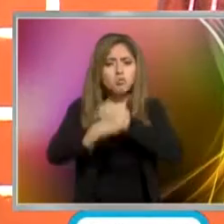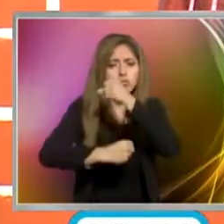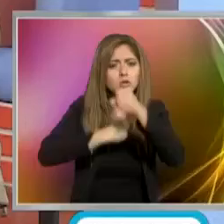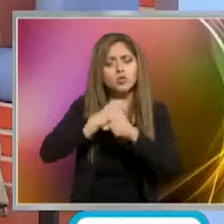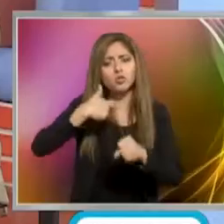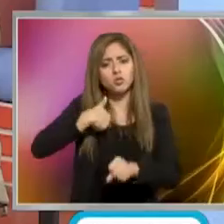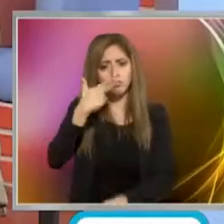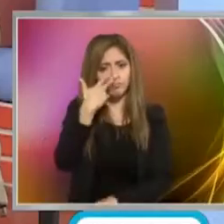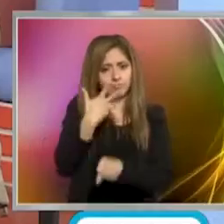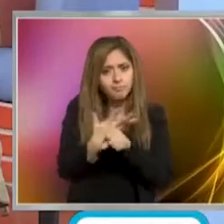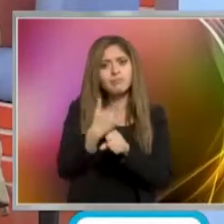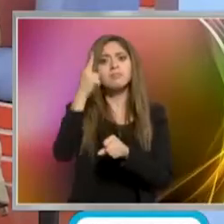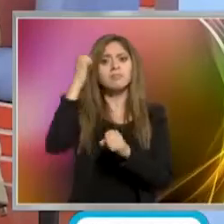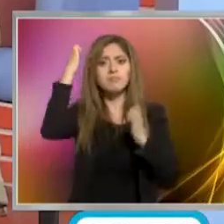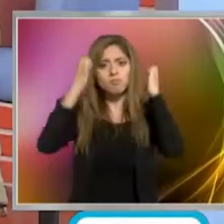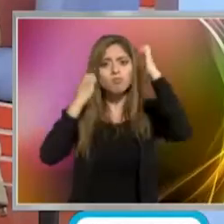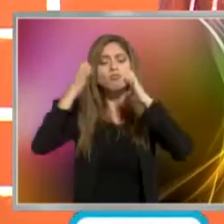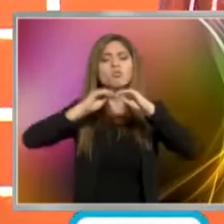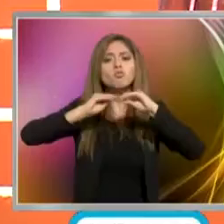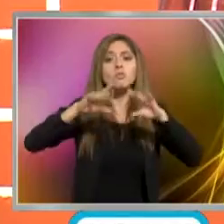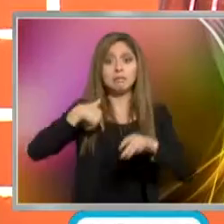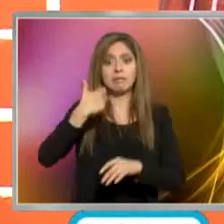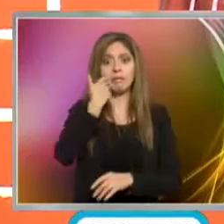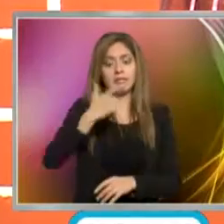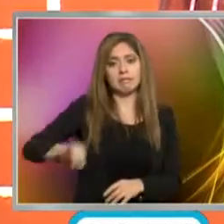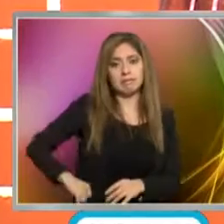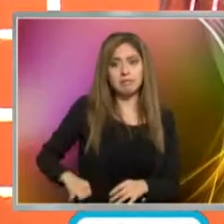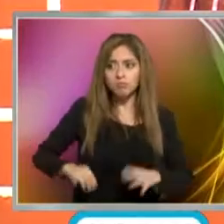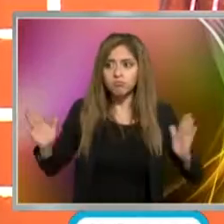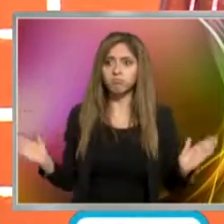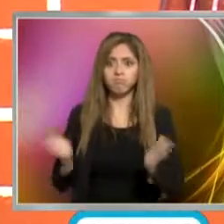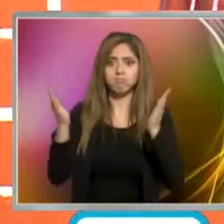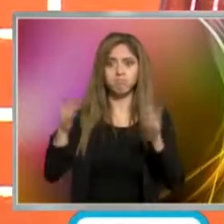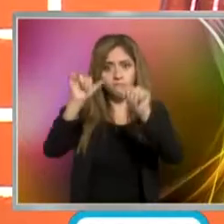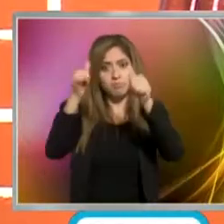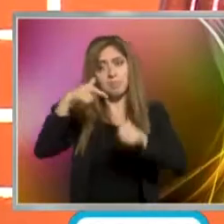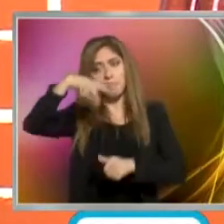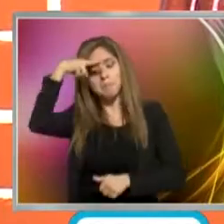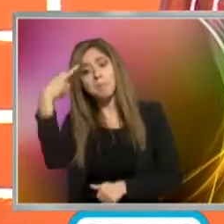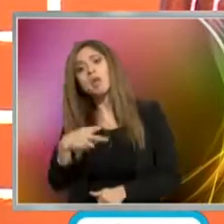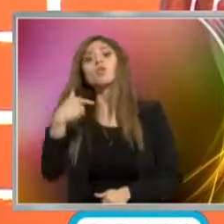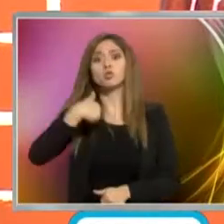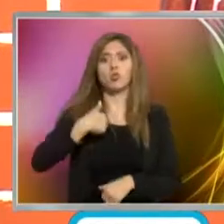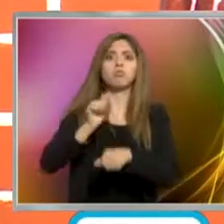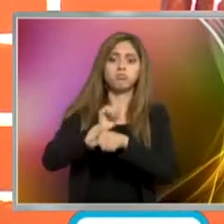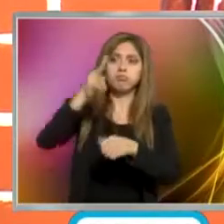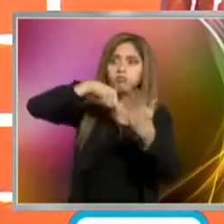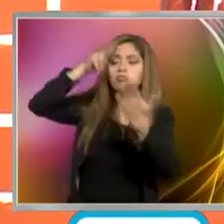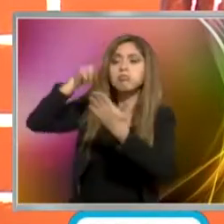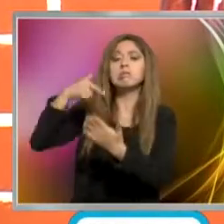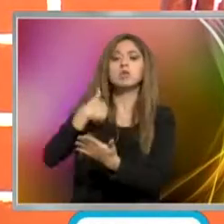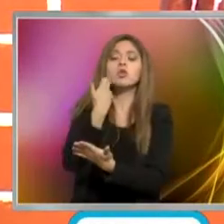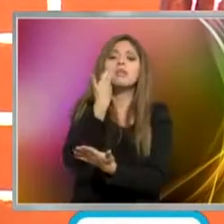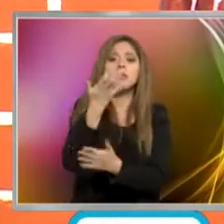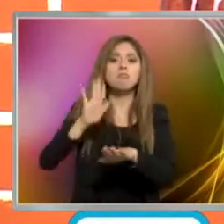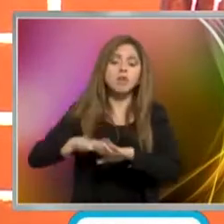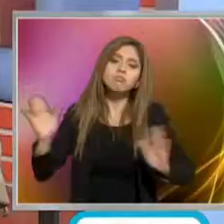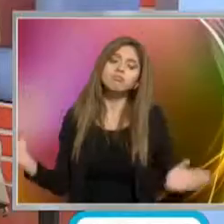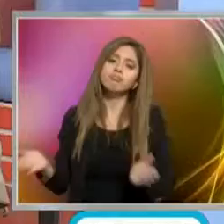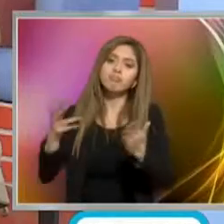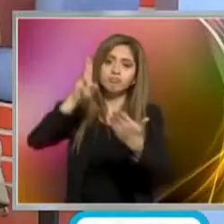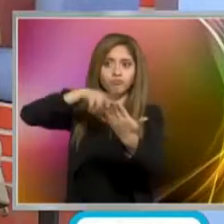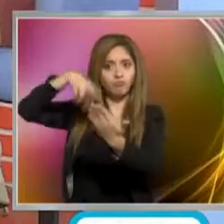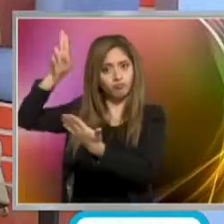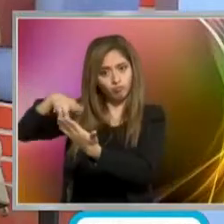organizando exposiciones porque me gusta mucho impulsar el arte mexicano. Yo también soy artista, entonces me gusta impulsarlo. Por lo general,